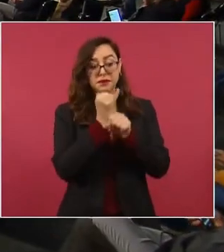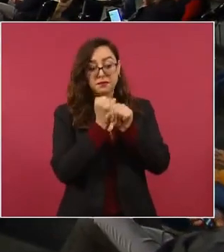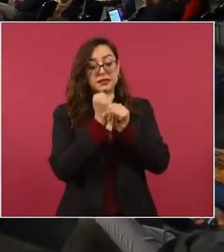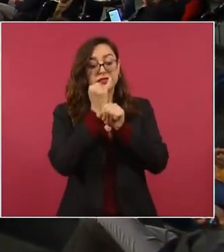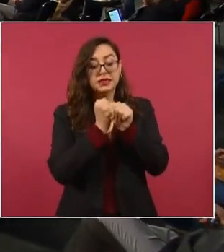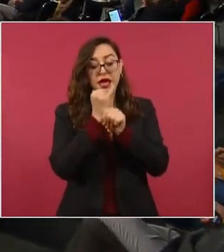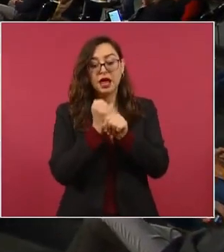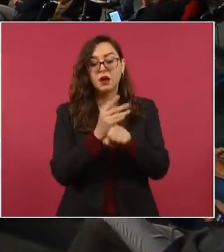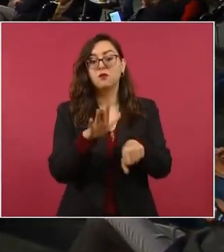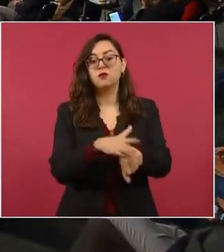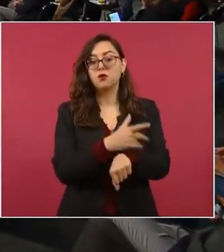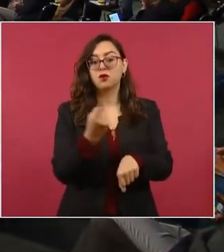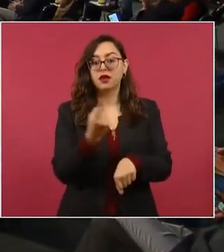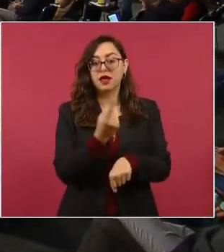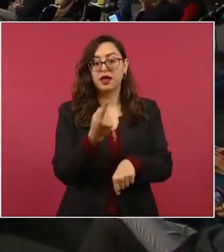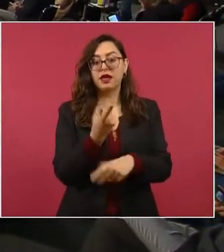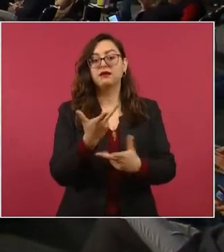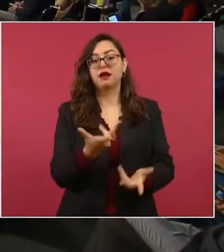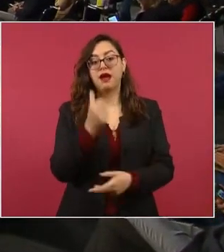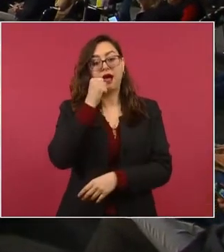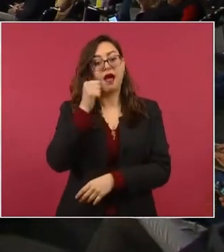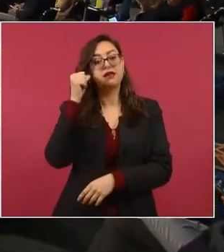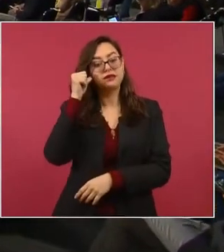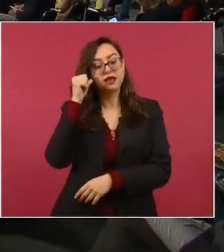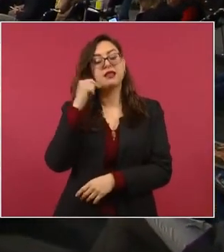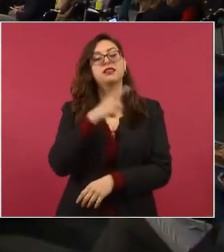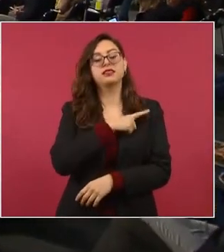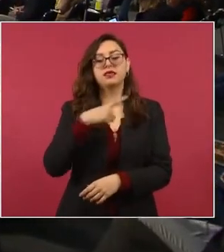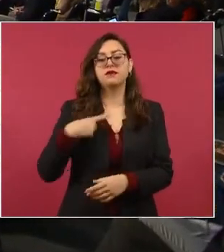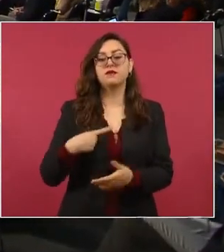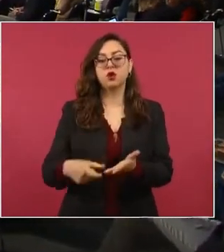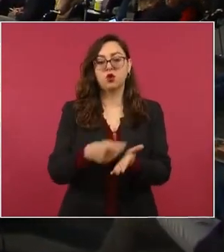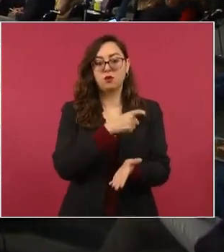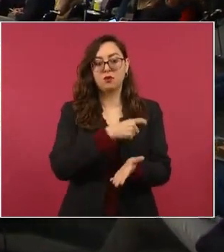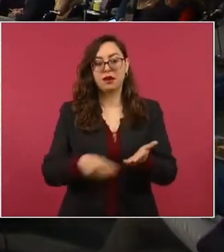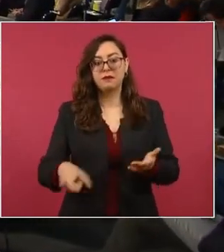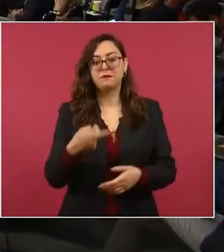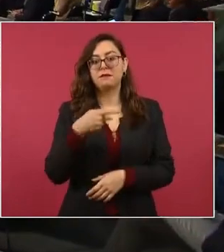o era tentativamente el día de ayer para la compra de esta millonaria